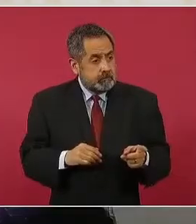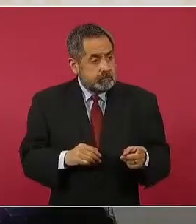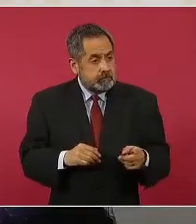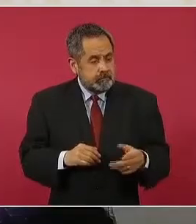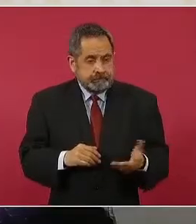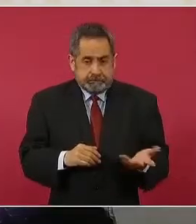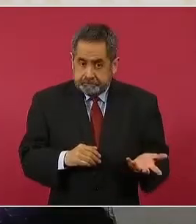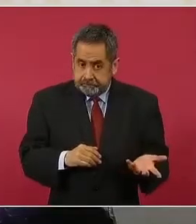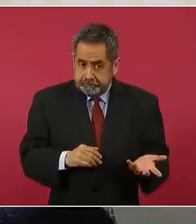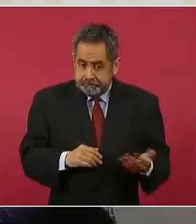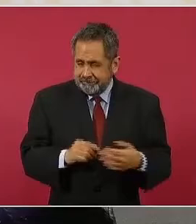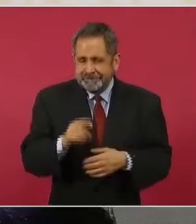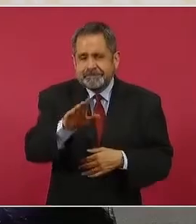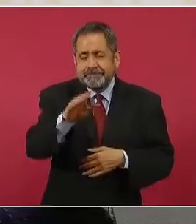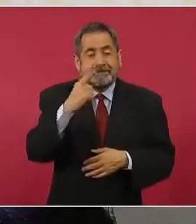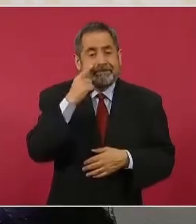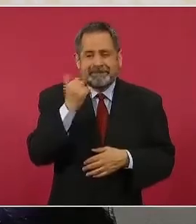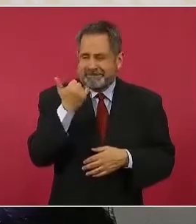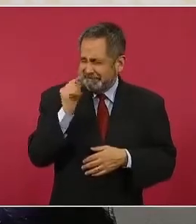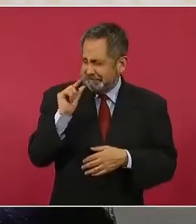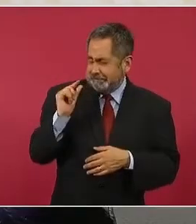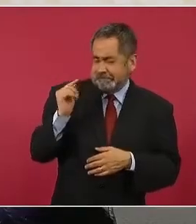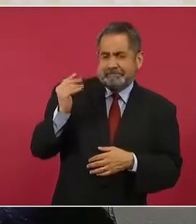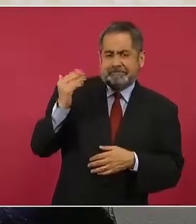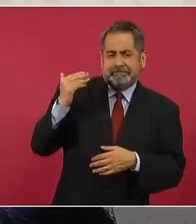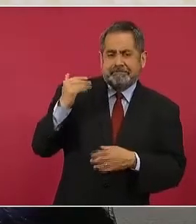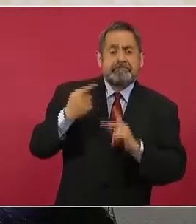pues teníamos